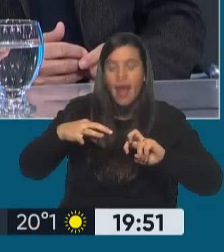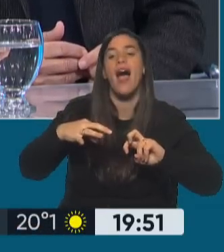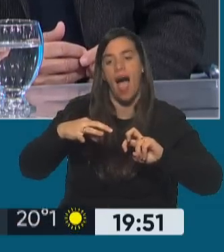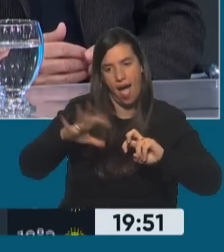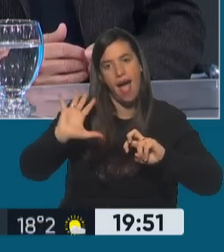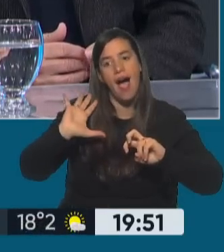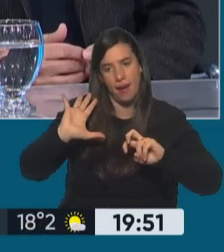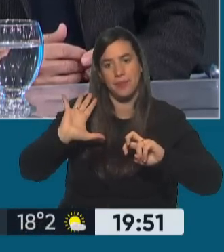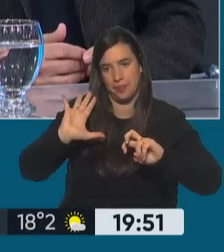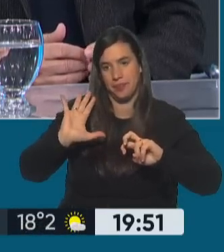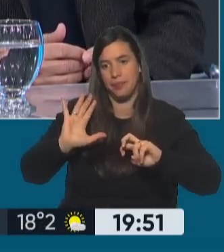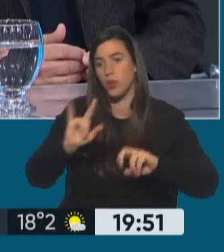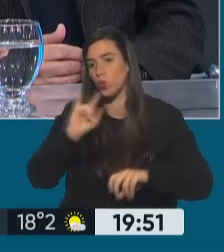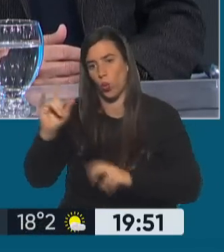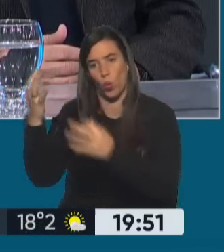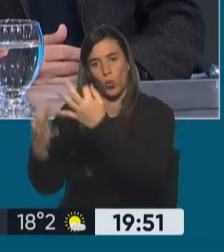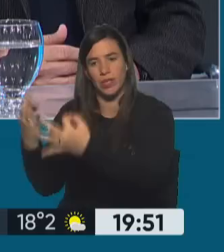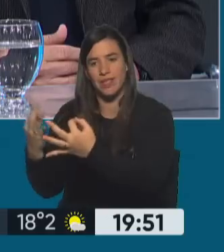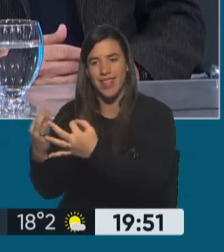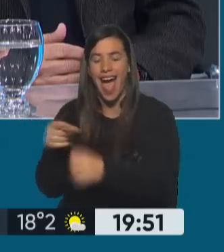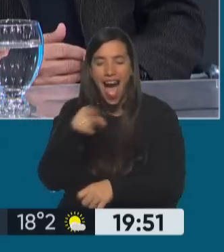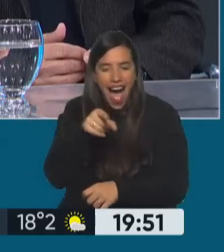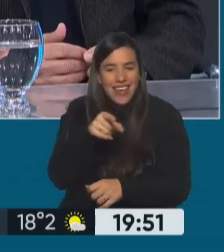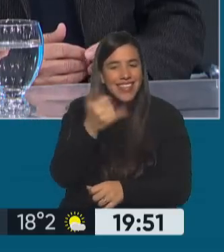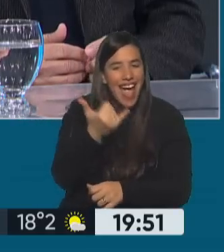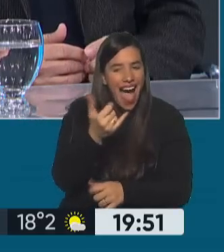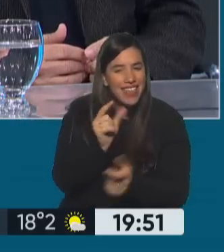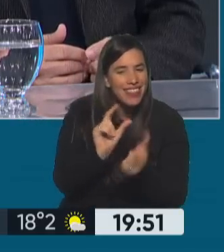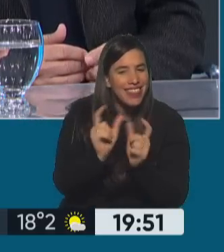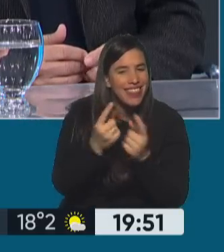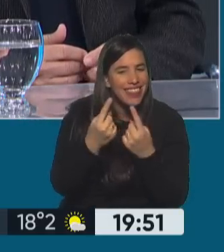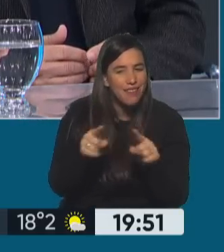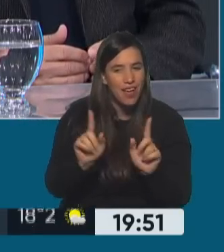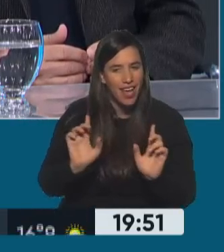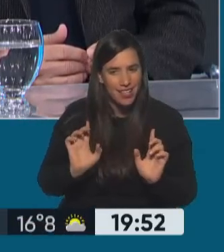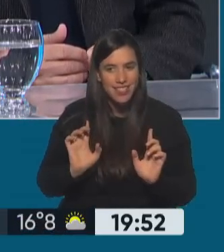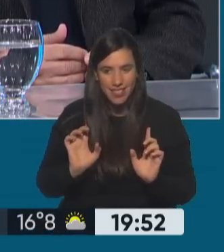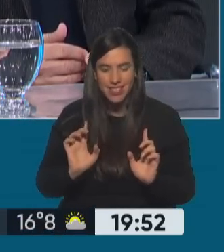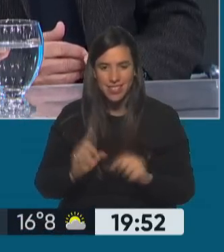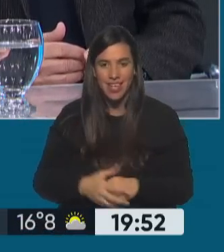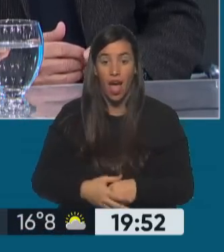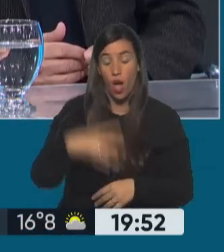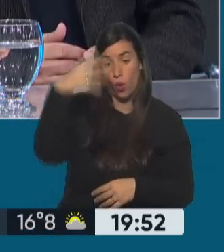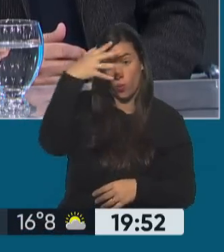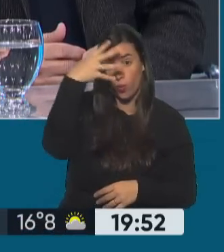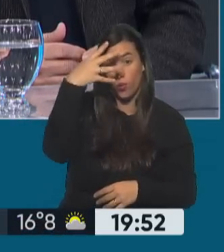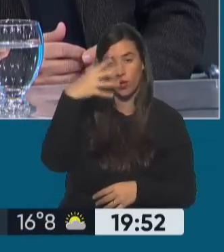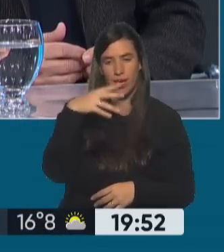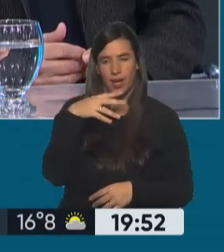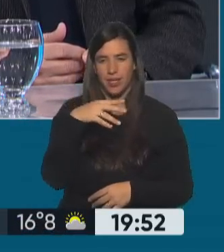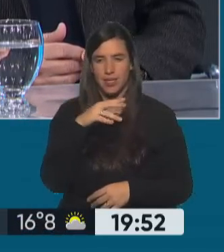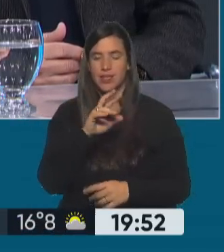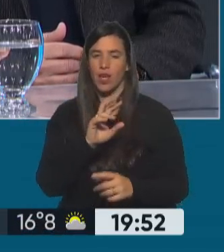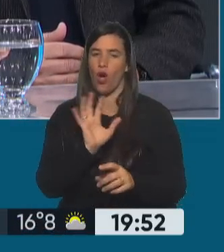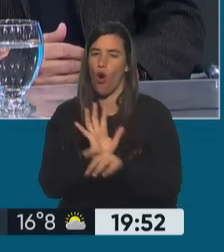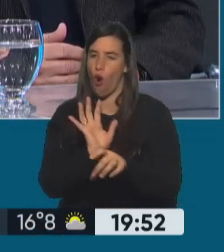pequeño matiz en donde se puede vislumbrar la interna. Obviamente, Patricia Bullrich, que es quien está en la mira en estos momentos, no de la justicia, se ha puesto